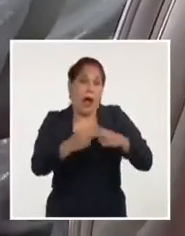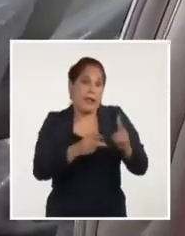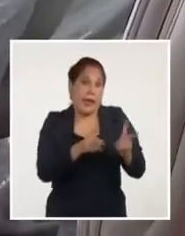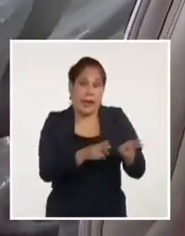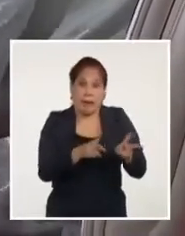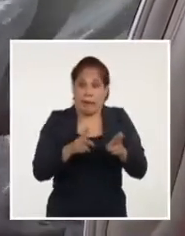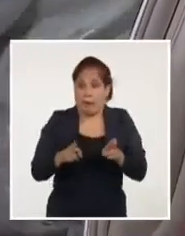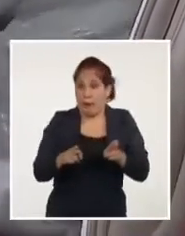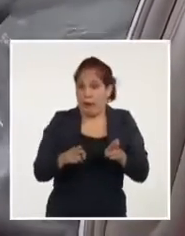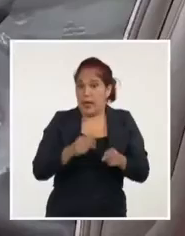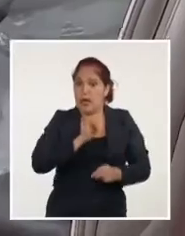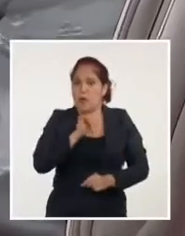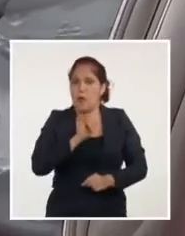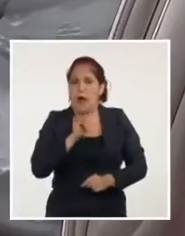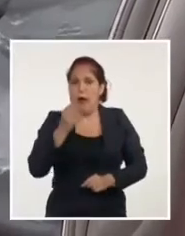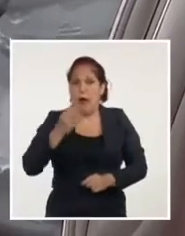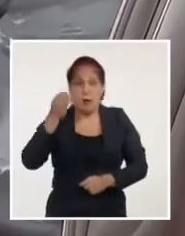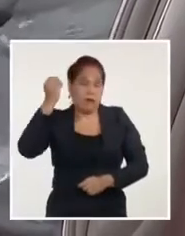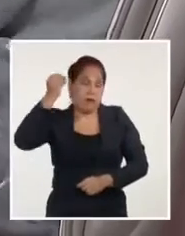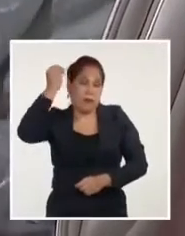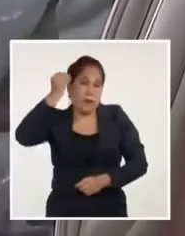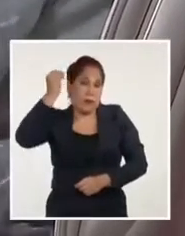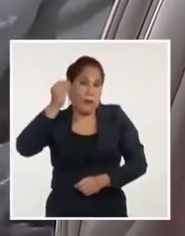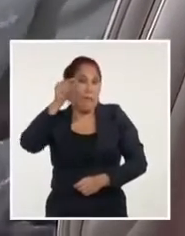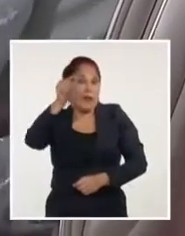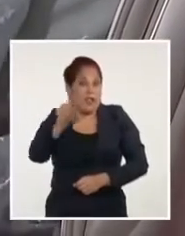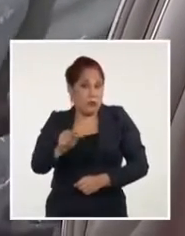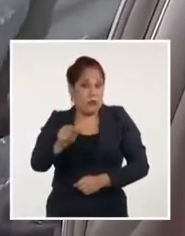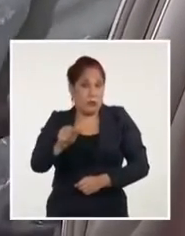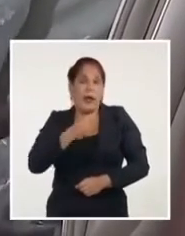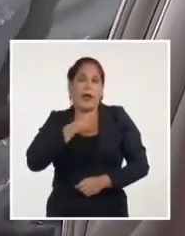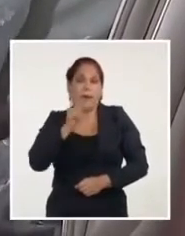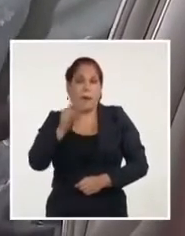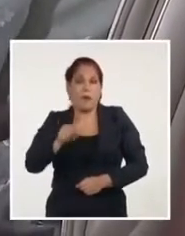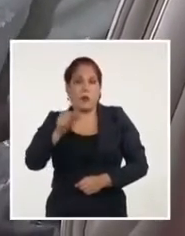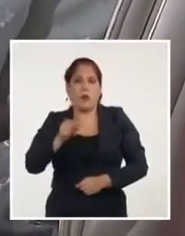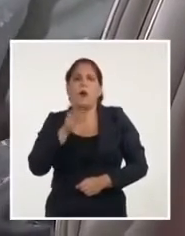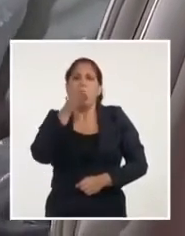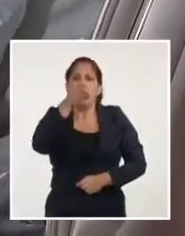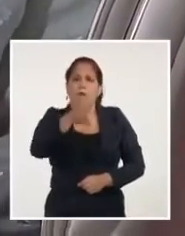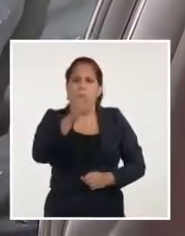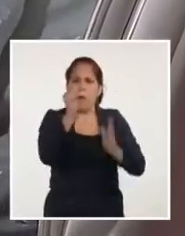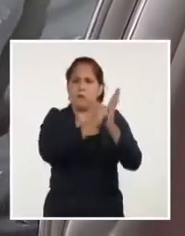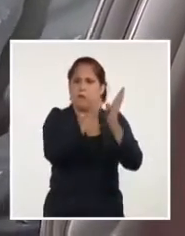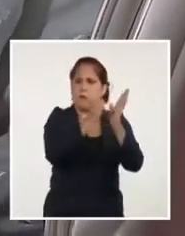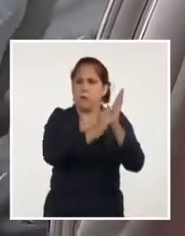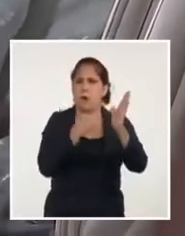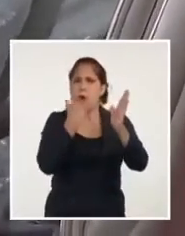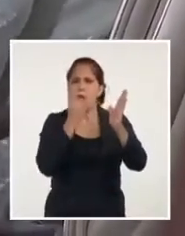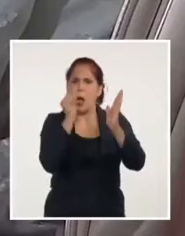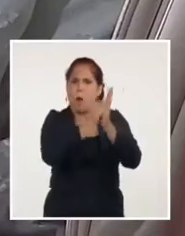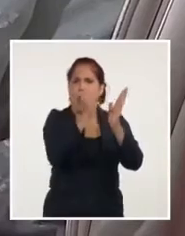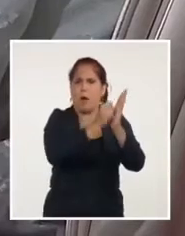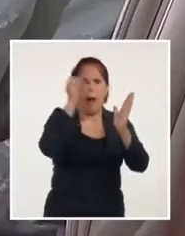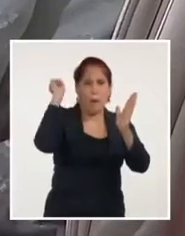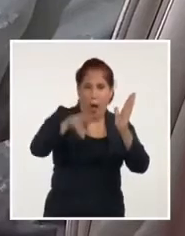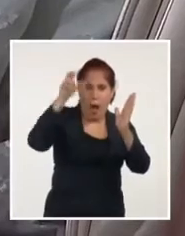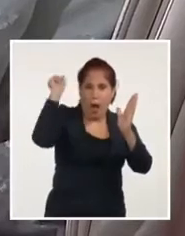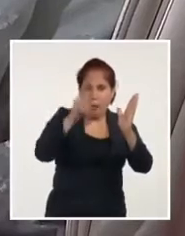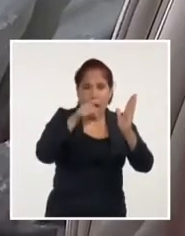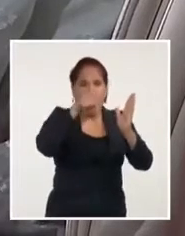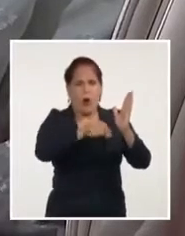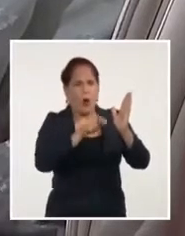del supuesto, la supuesta persona que la policía va a la búsqueda porque ha estado en las manifestaciones, ha tirado piedras, ha hecho cosas, y